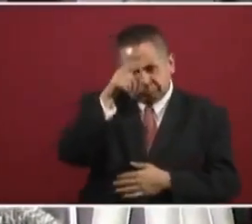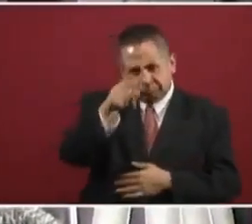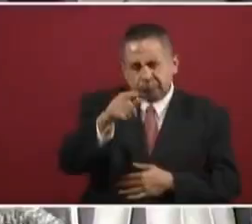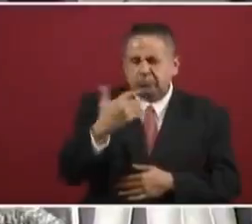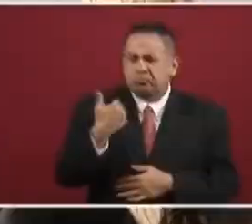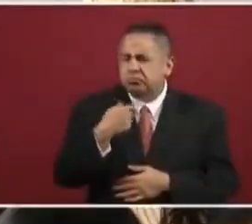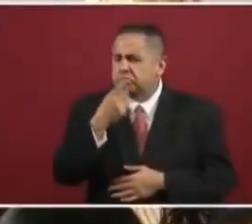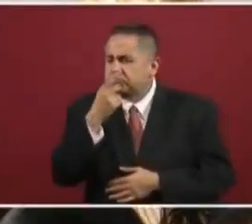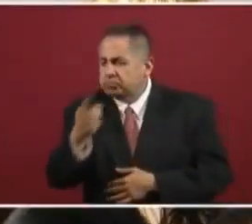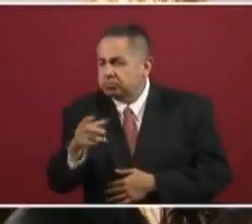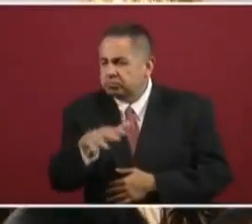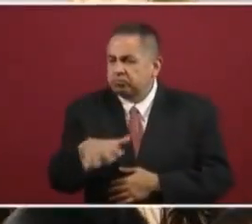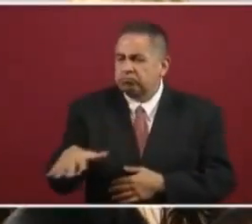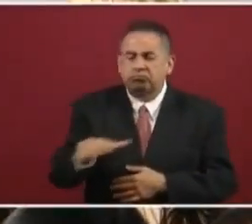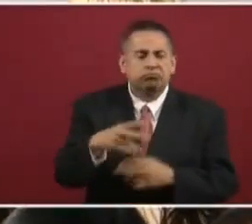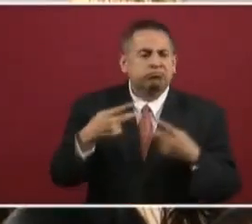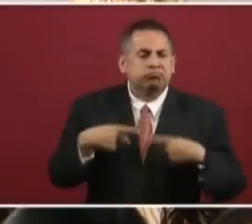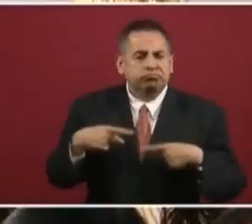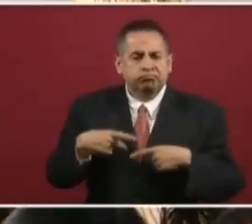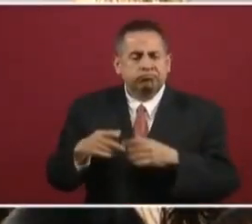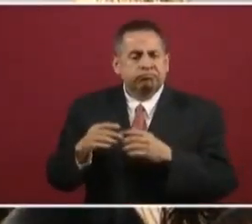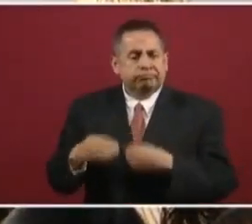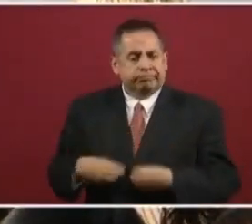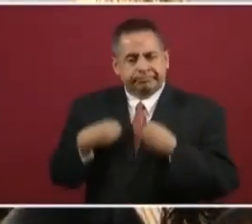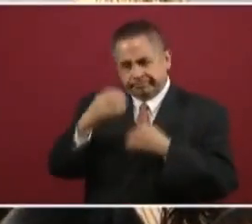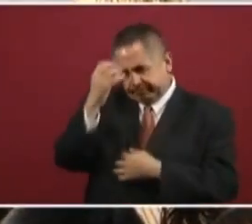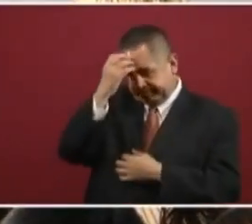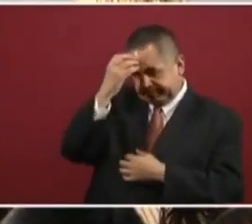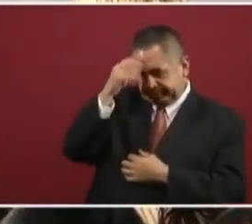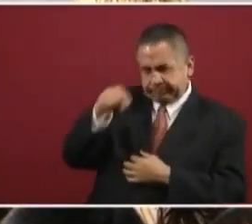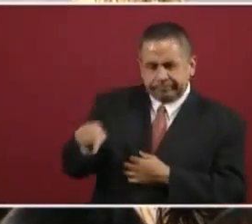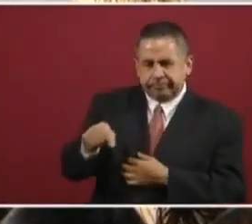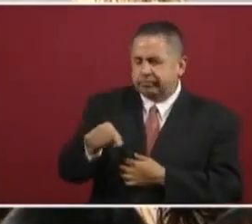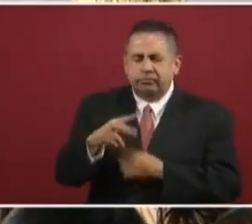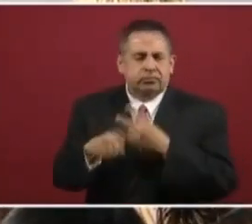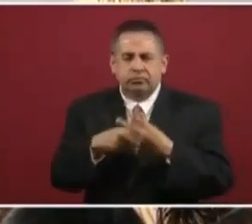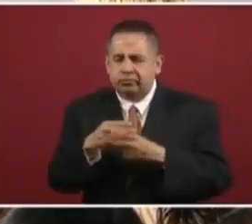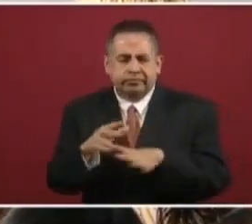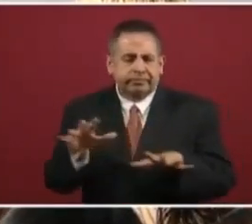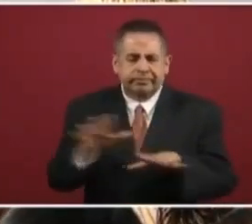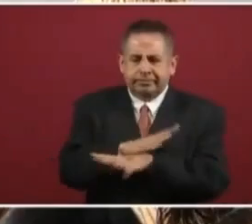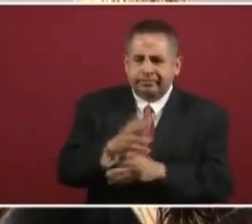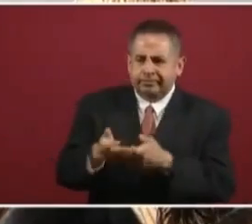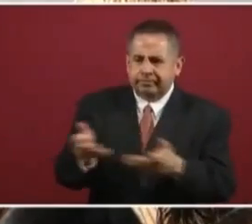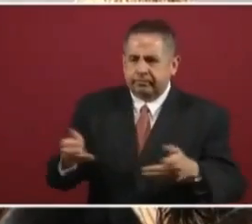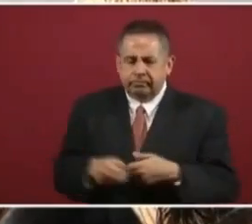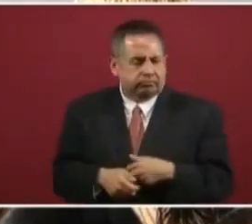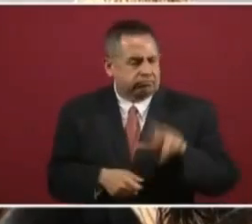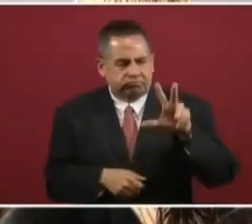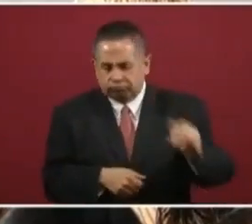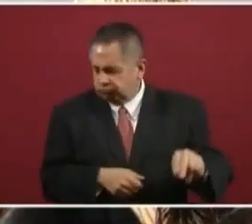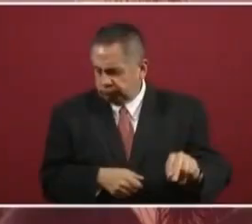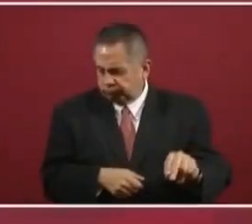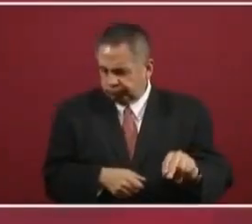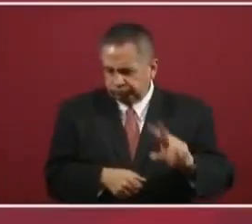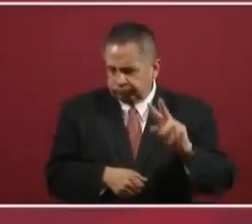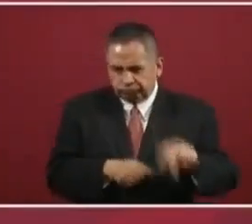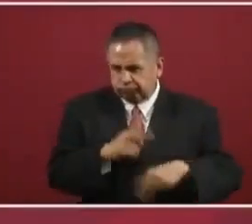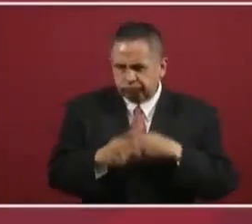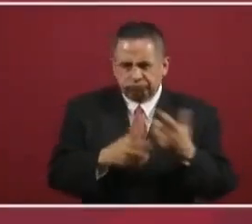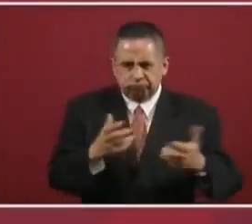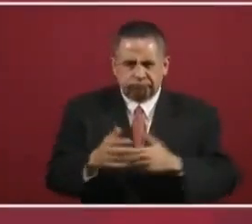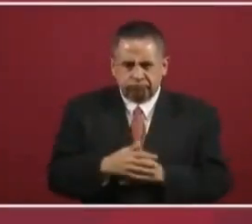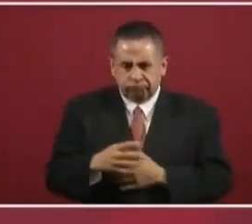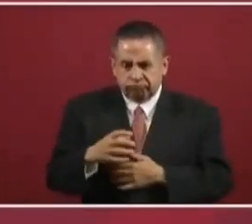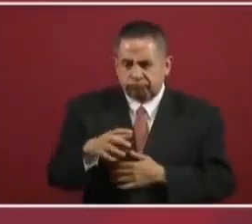los que son los que están reclamando que no haya el uso de suelo y que no se privatice el bosque no se va a privatizar